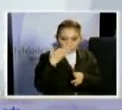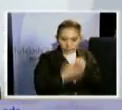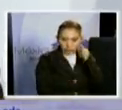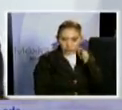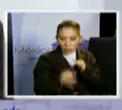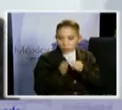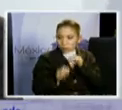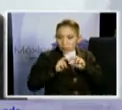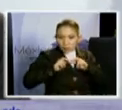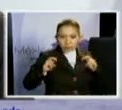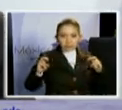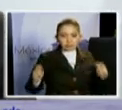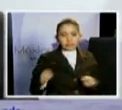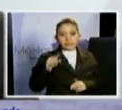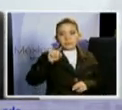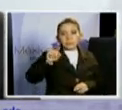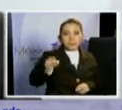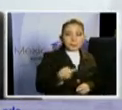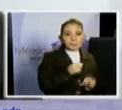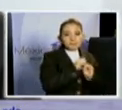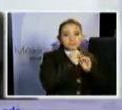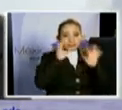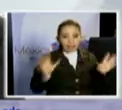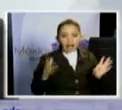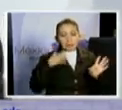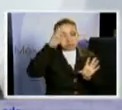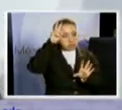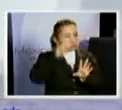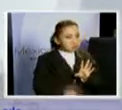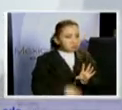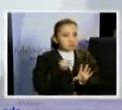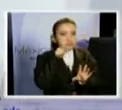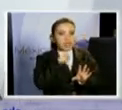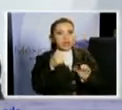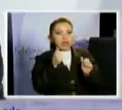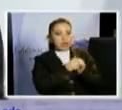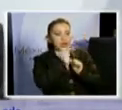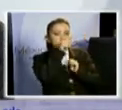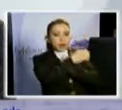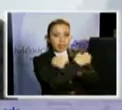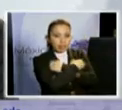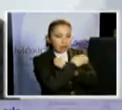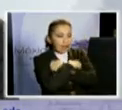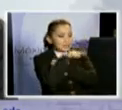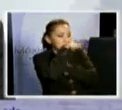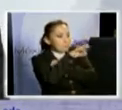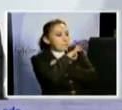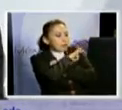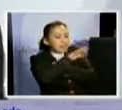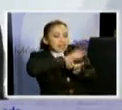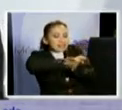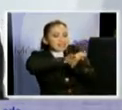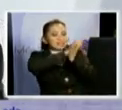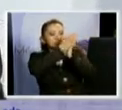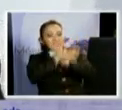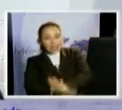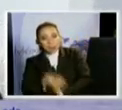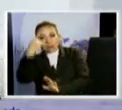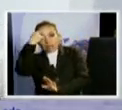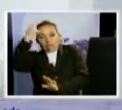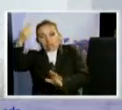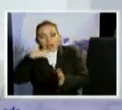último panel, es, desde luego y efectivamente, a través de la educación, cómo se pueden modificar los patrones